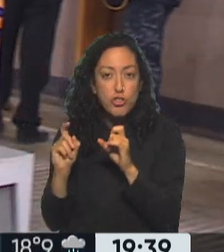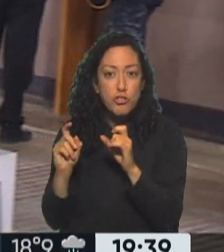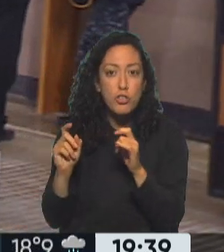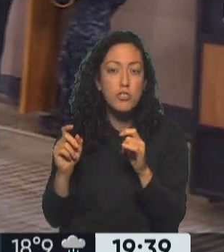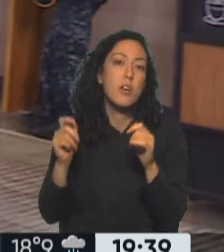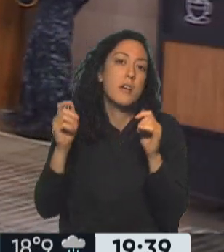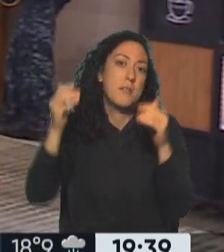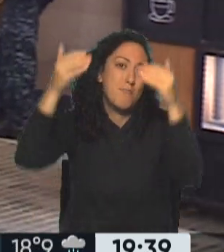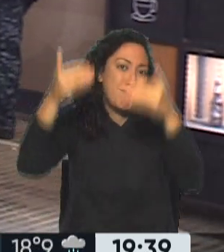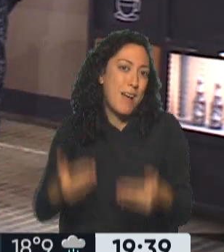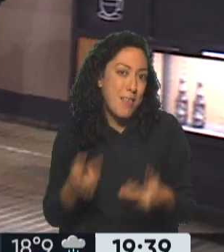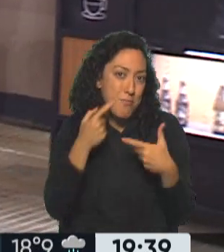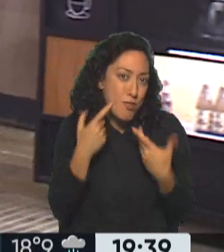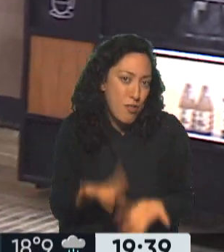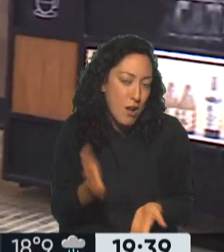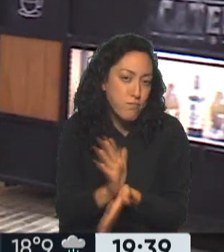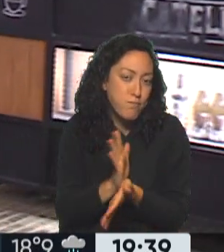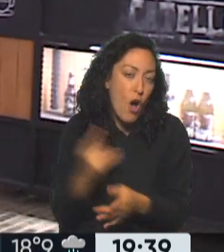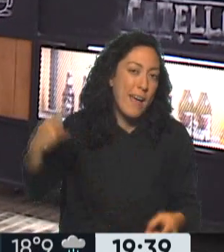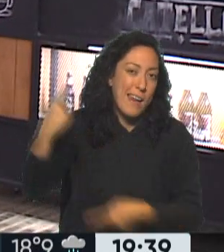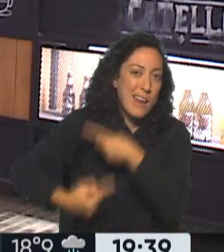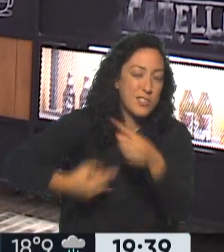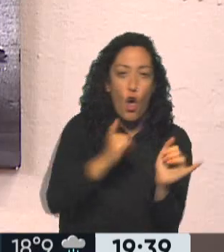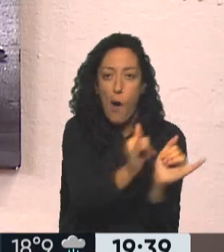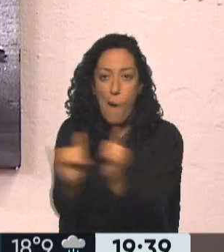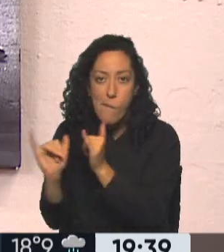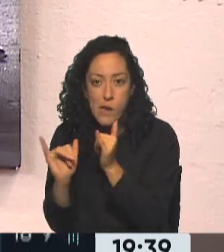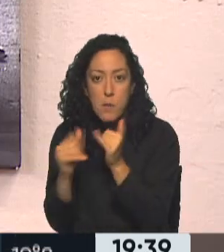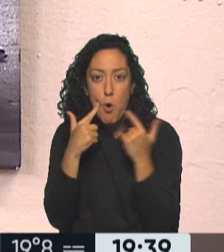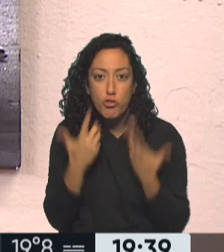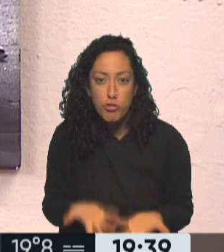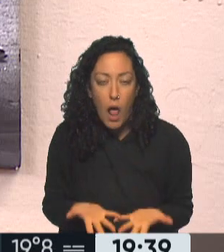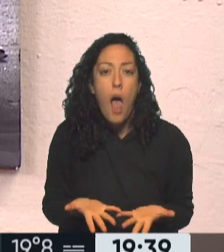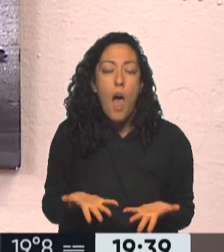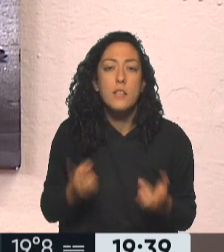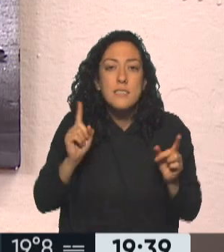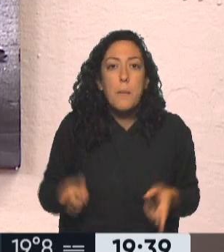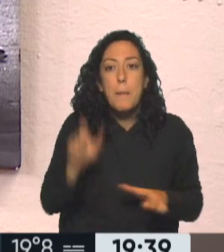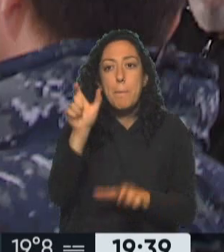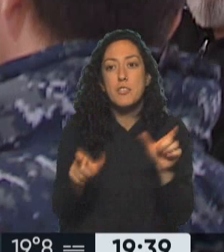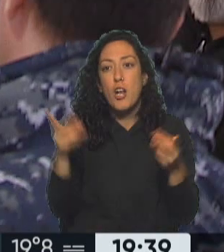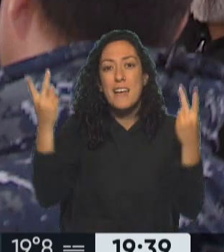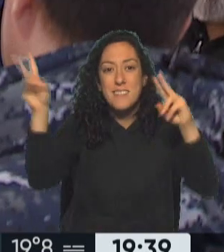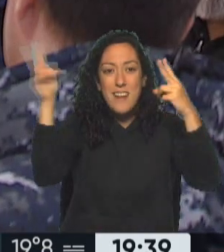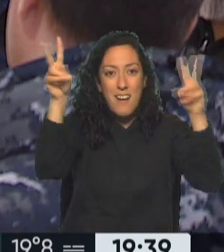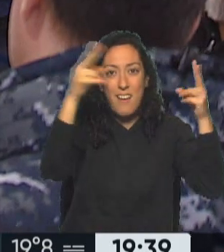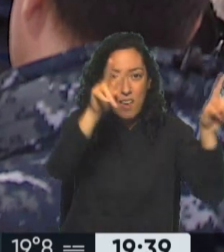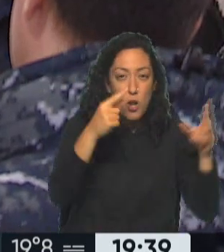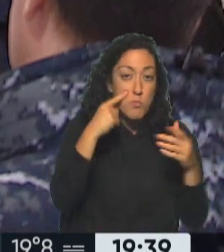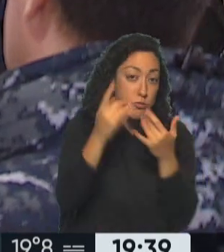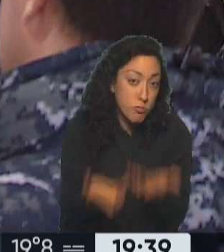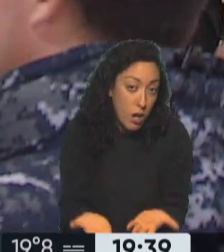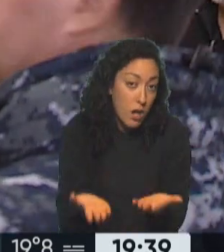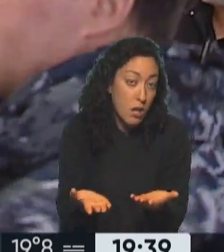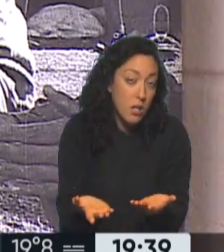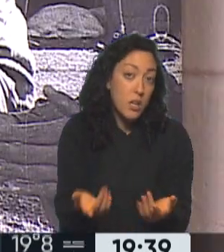es también poder contarle a las nuevas generaciones y también contarle a los extranjeros y también a nosotros mismos, ¿no?